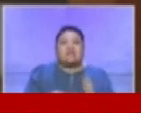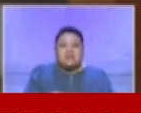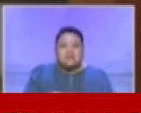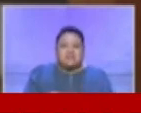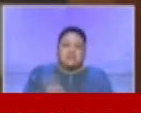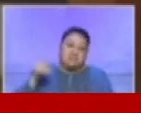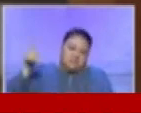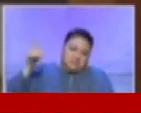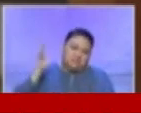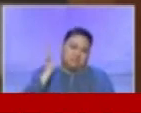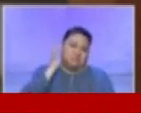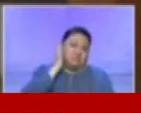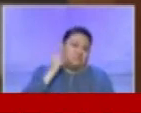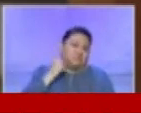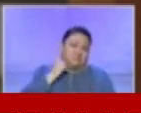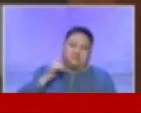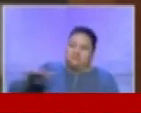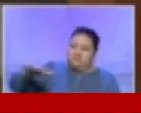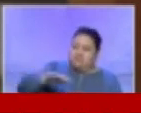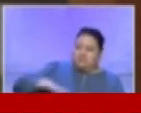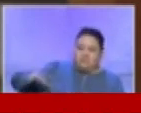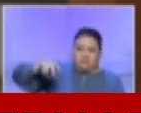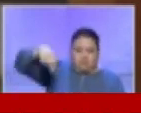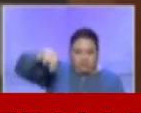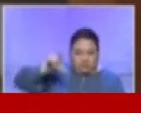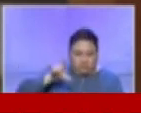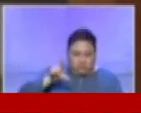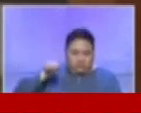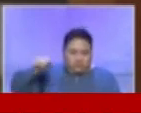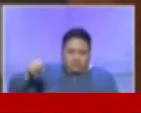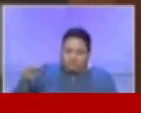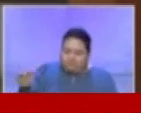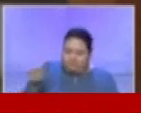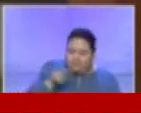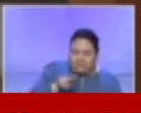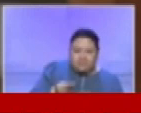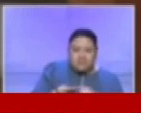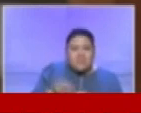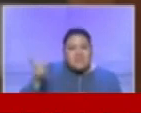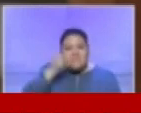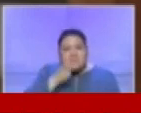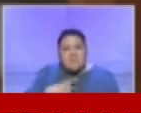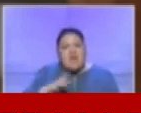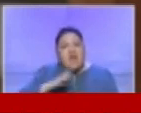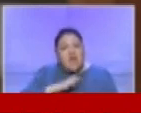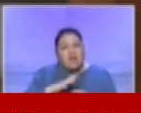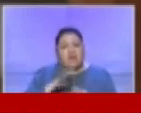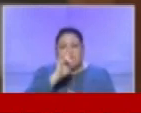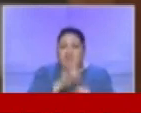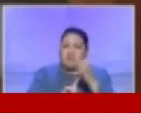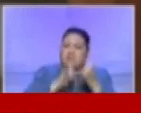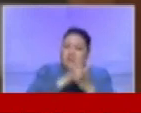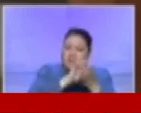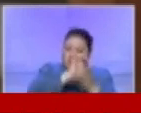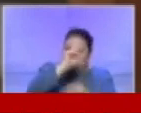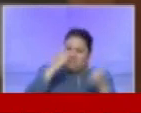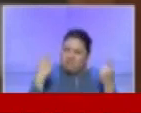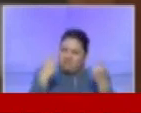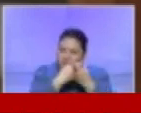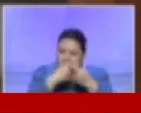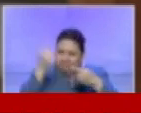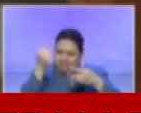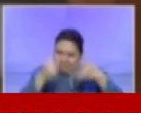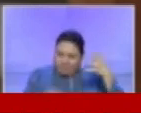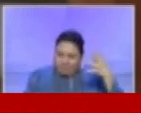del Congreso del Estado de Nuevo León la existencia de diversas controversias constitucionales que,